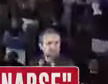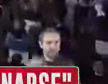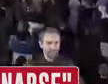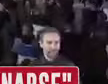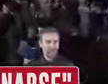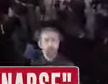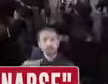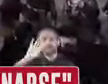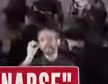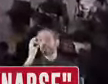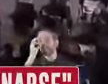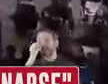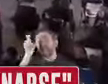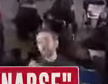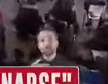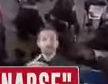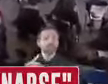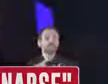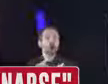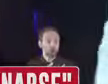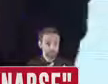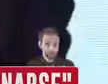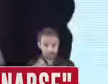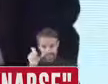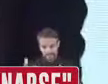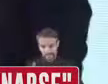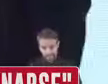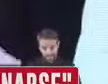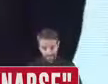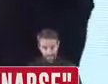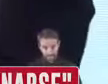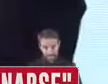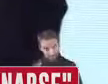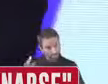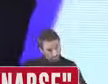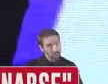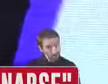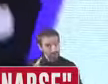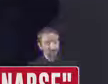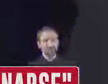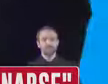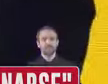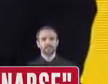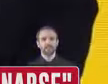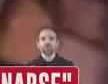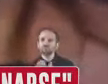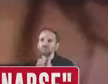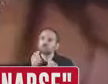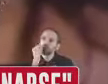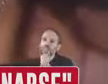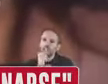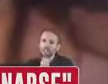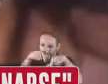a más de 20 millones de argentinos que creo que la población objetivo a vacunar hay que vacunarlos el operativo que se montó